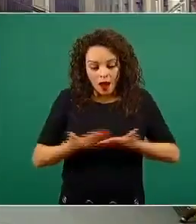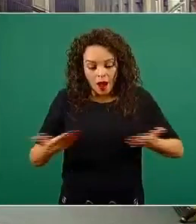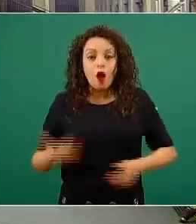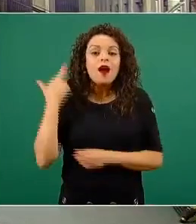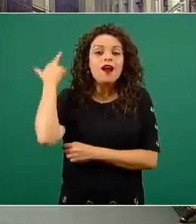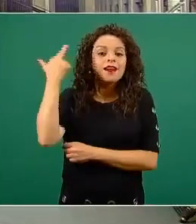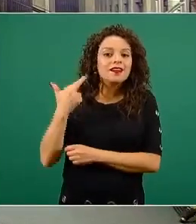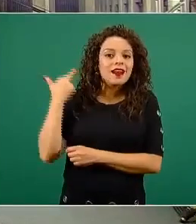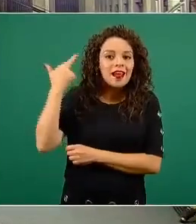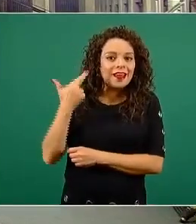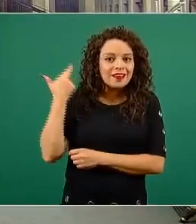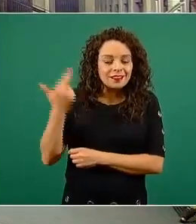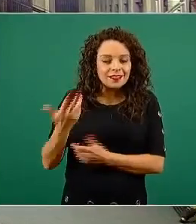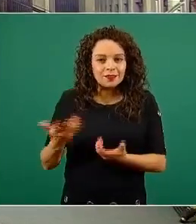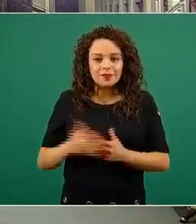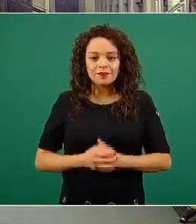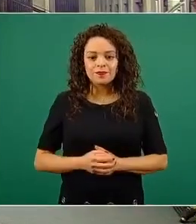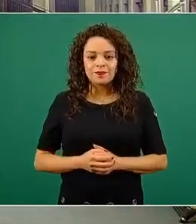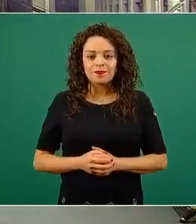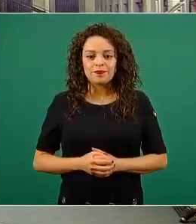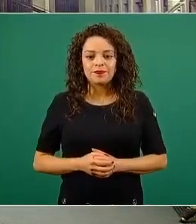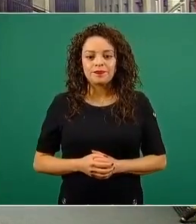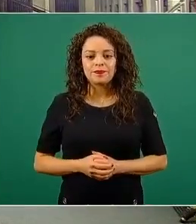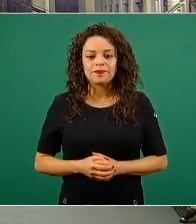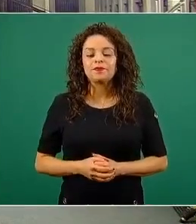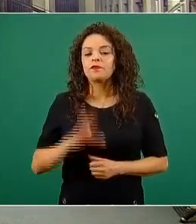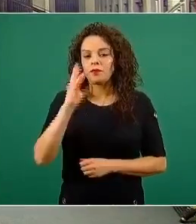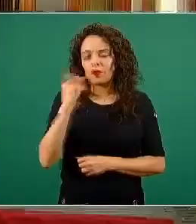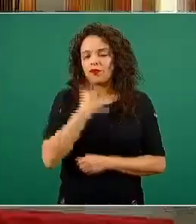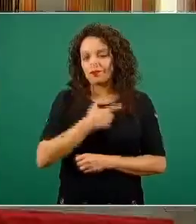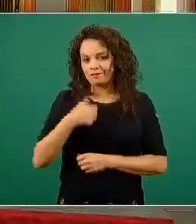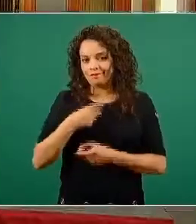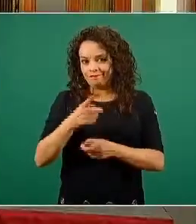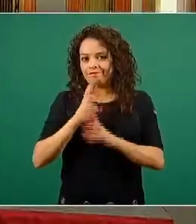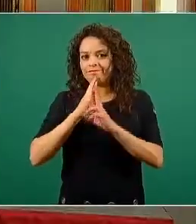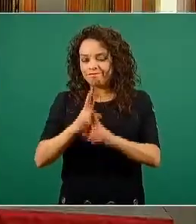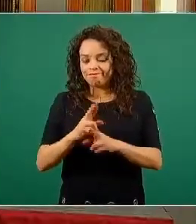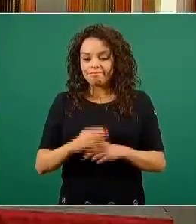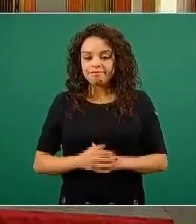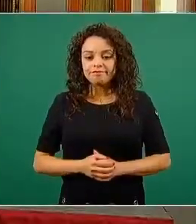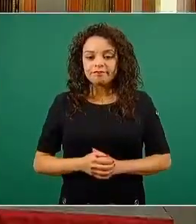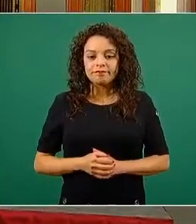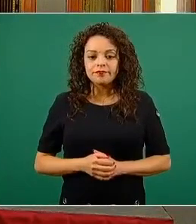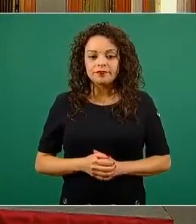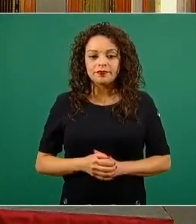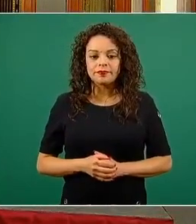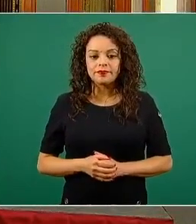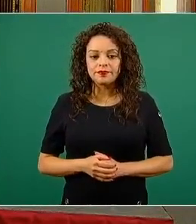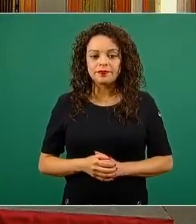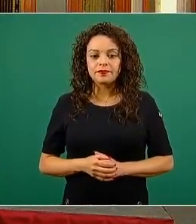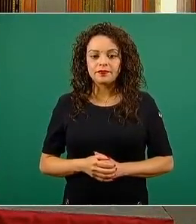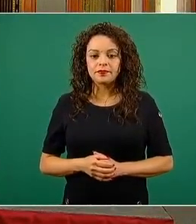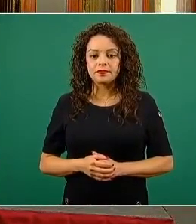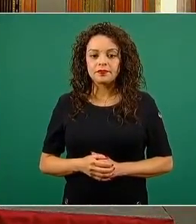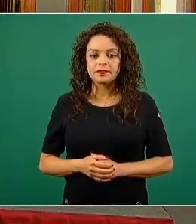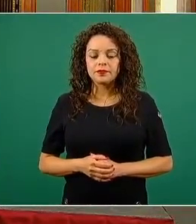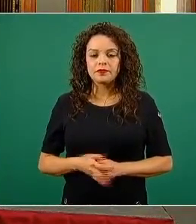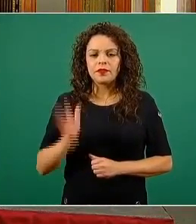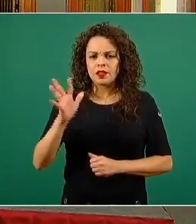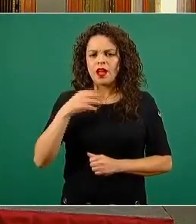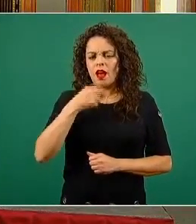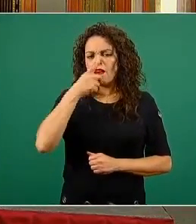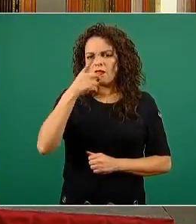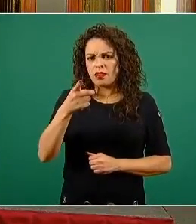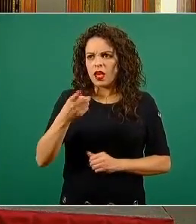pregunta. Con mucho gusto. En general, como lo mencionamos inclusive antes de